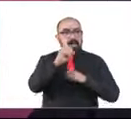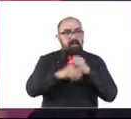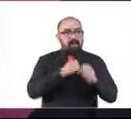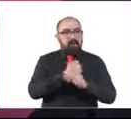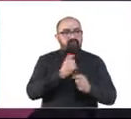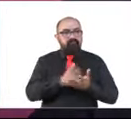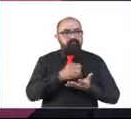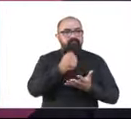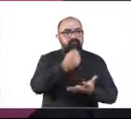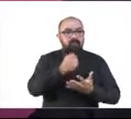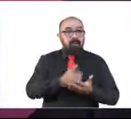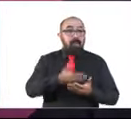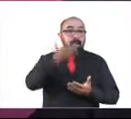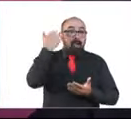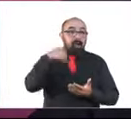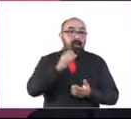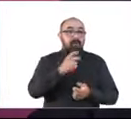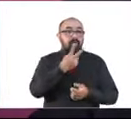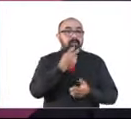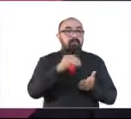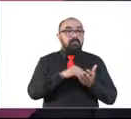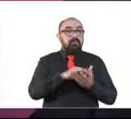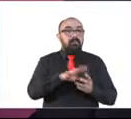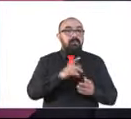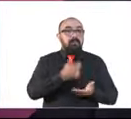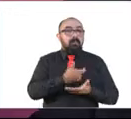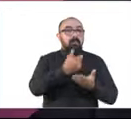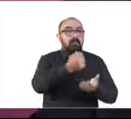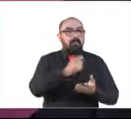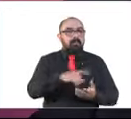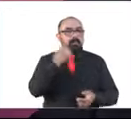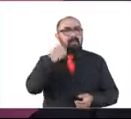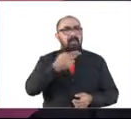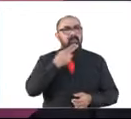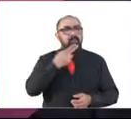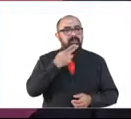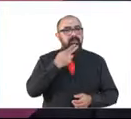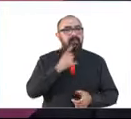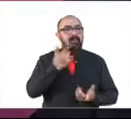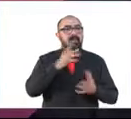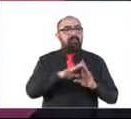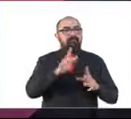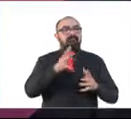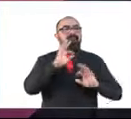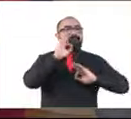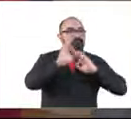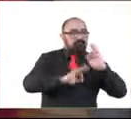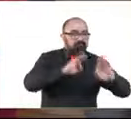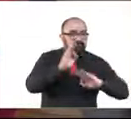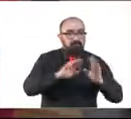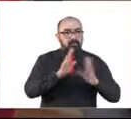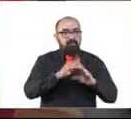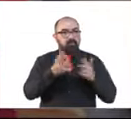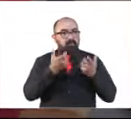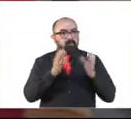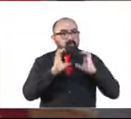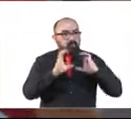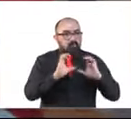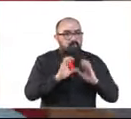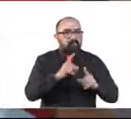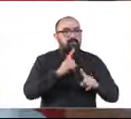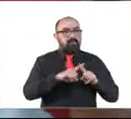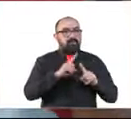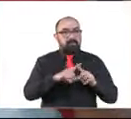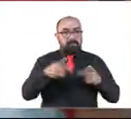se daban solamente 200 millones de pesos al año. ¿Para qué se utiliza? Para brigadas de conservación, es decir, que los